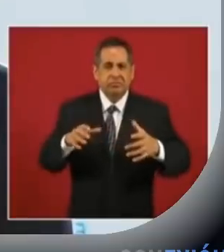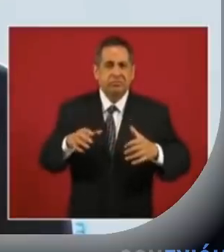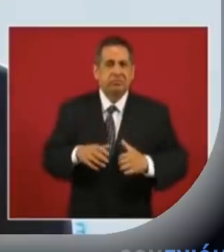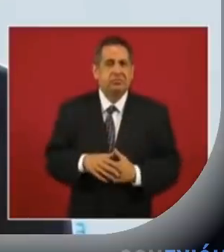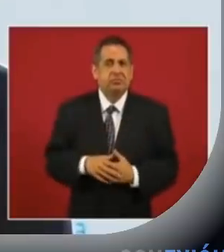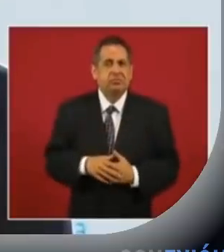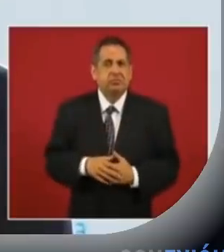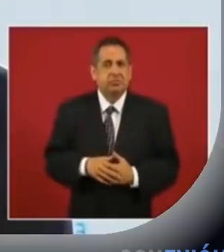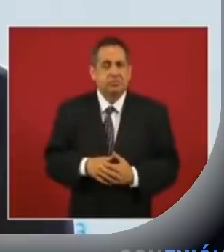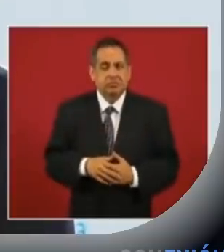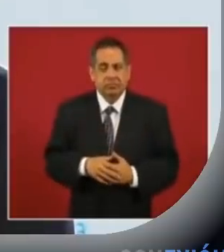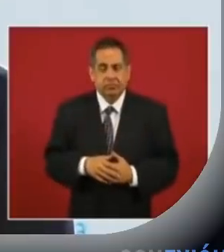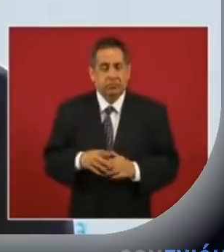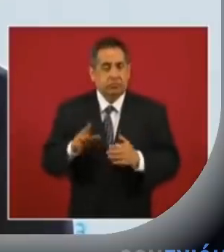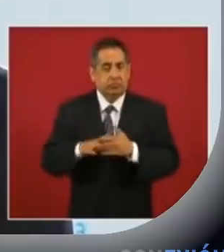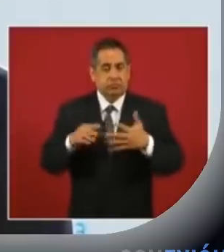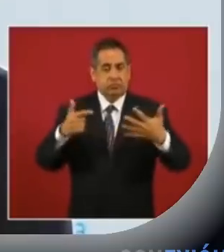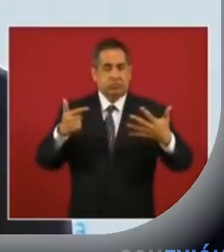séptimo